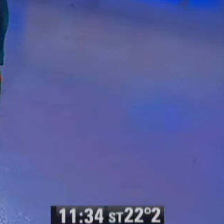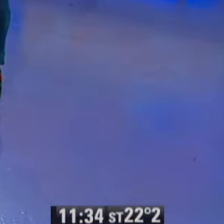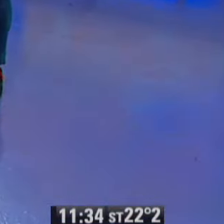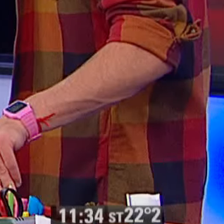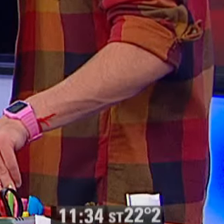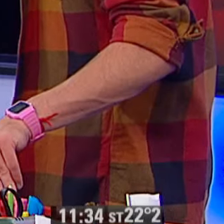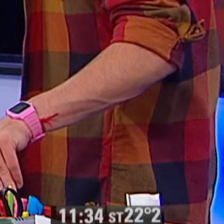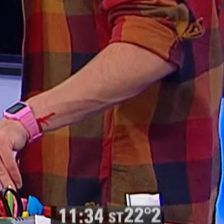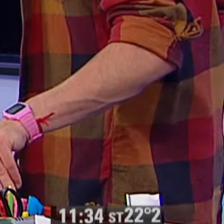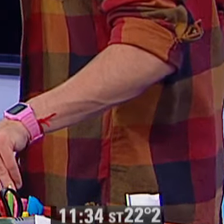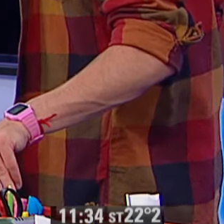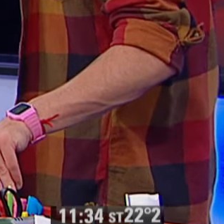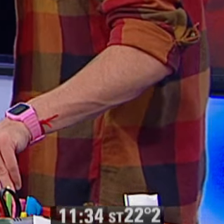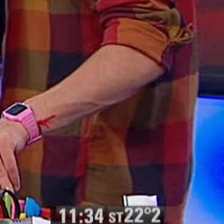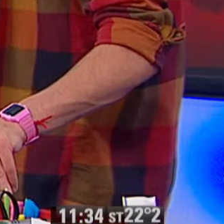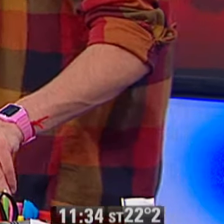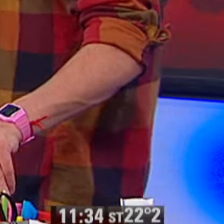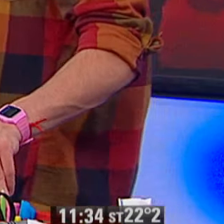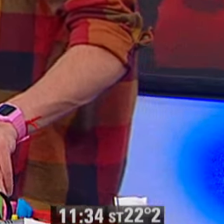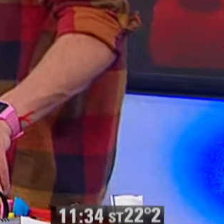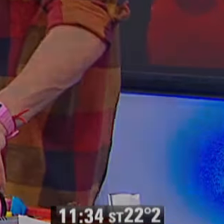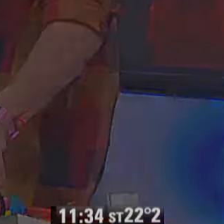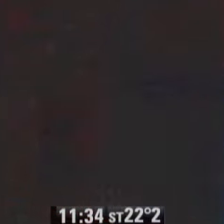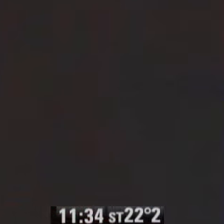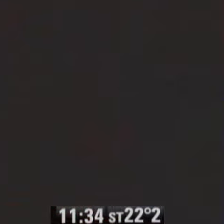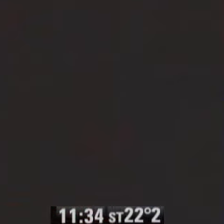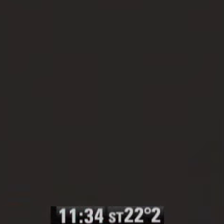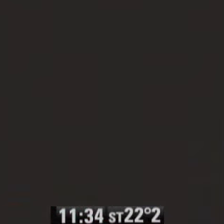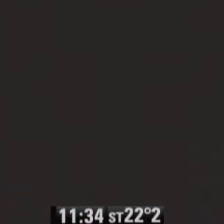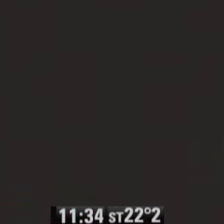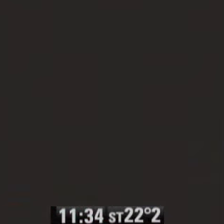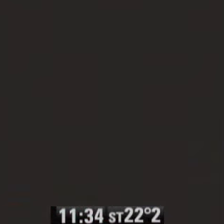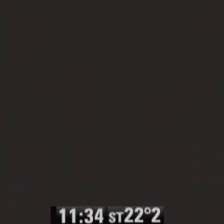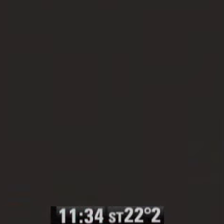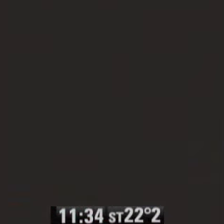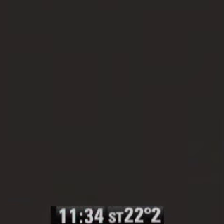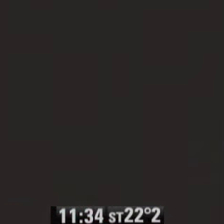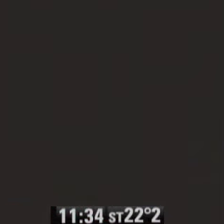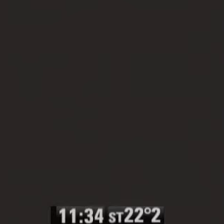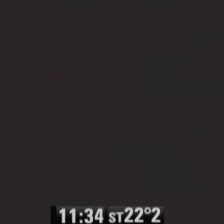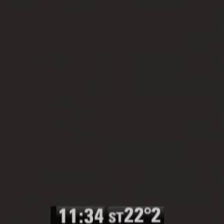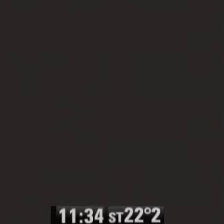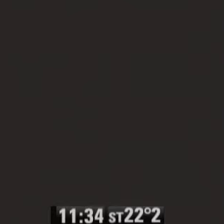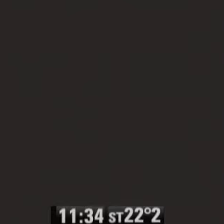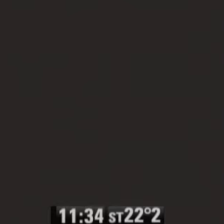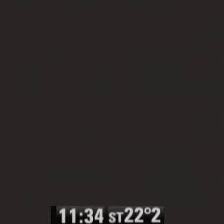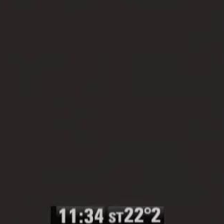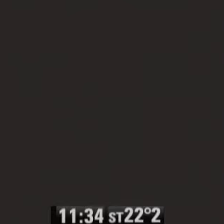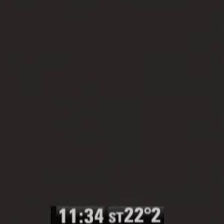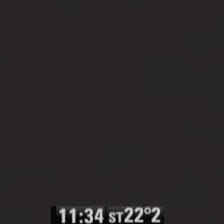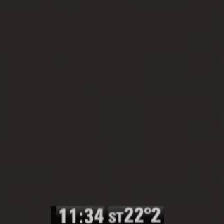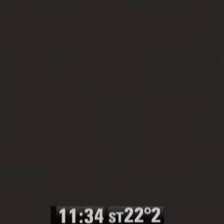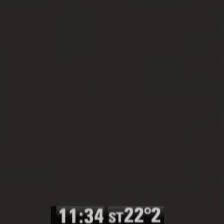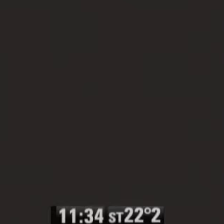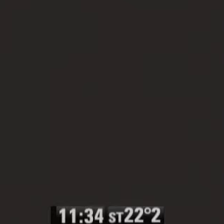yo quiero entonces ver si los chicos, ¿qué están haciendo? Están ahí probando dibujar flores también. Intentaron, estamos viendo que están usando